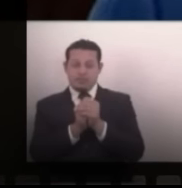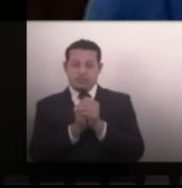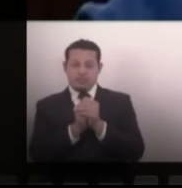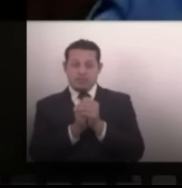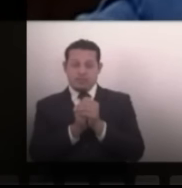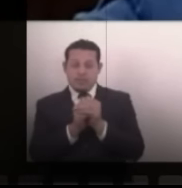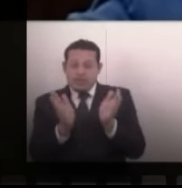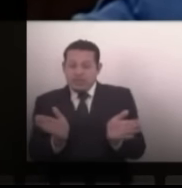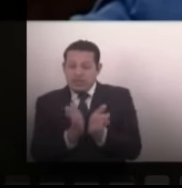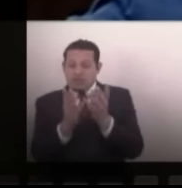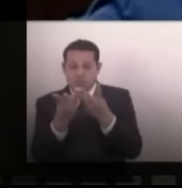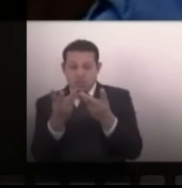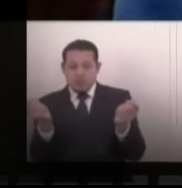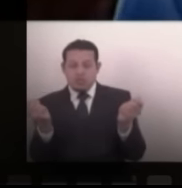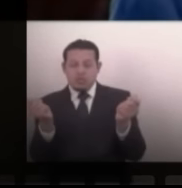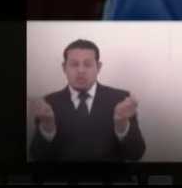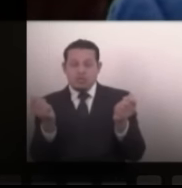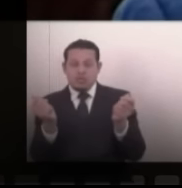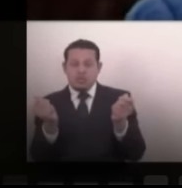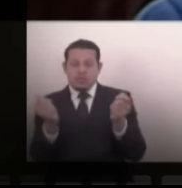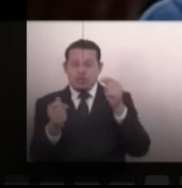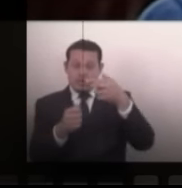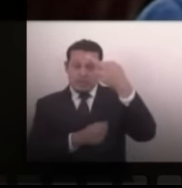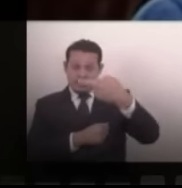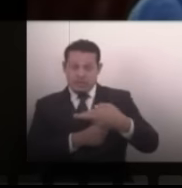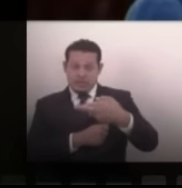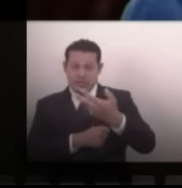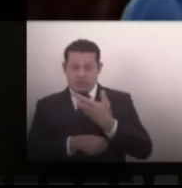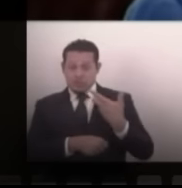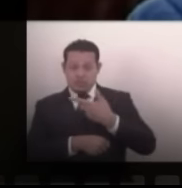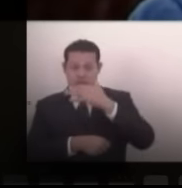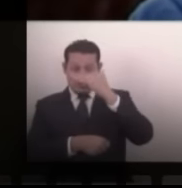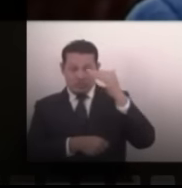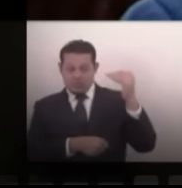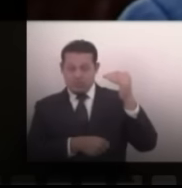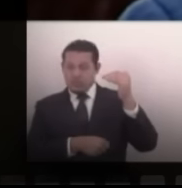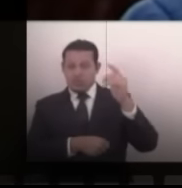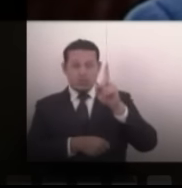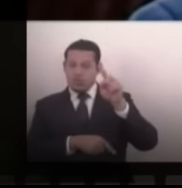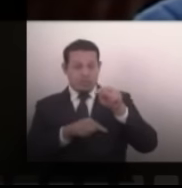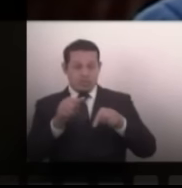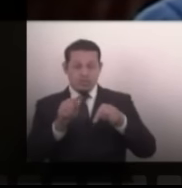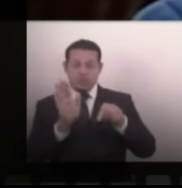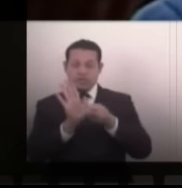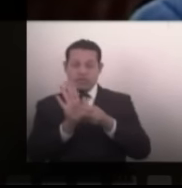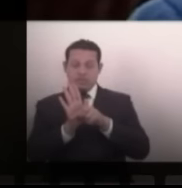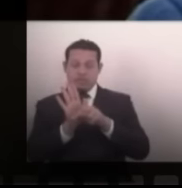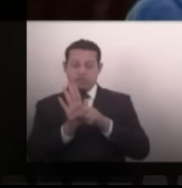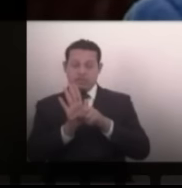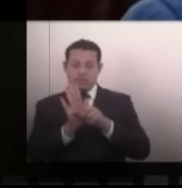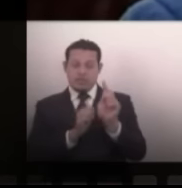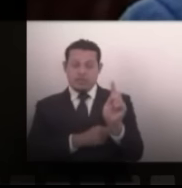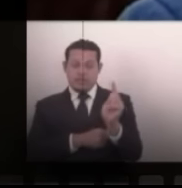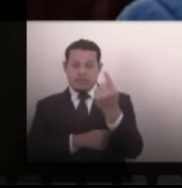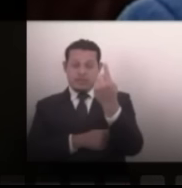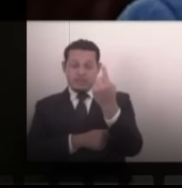mejor manera hay realidades en nuestro país actualmente que no podemos negar la